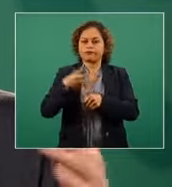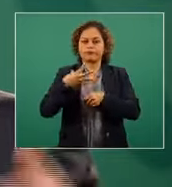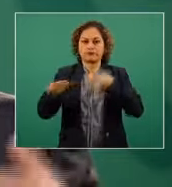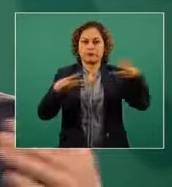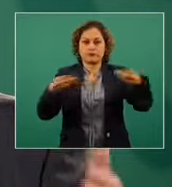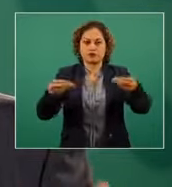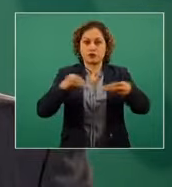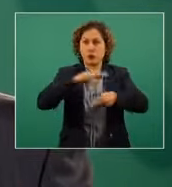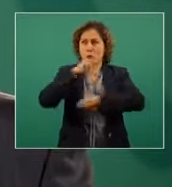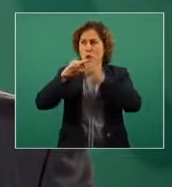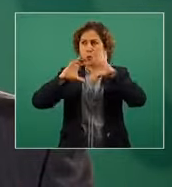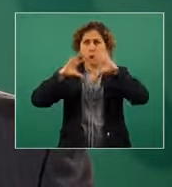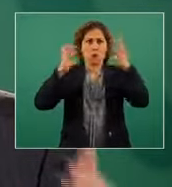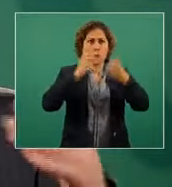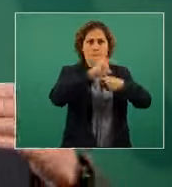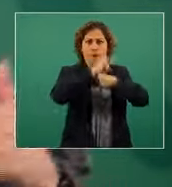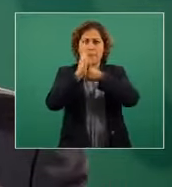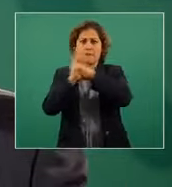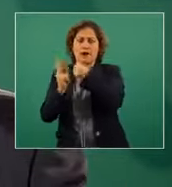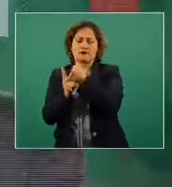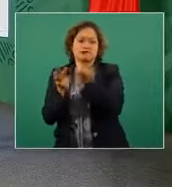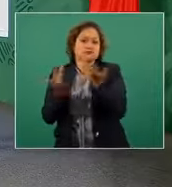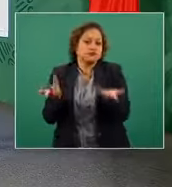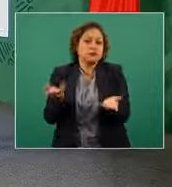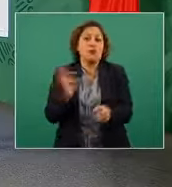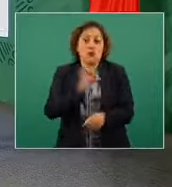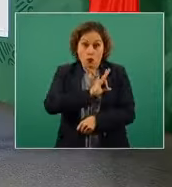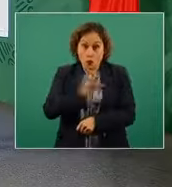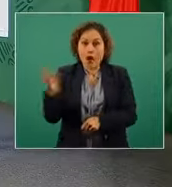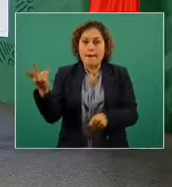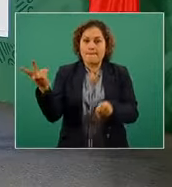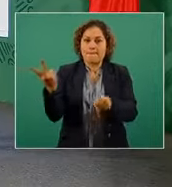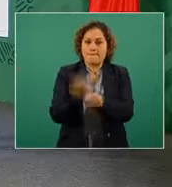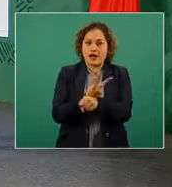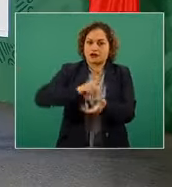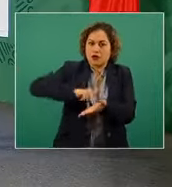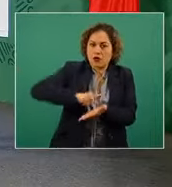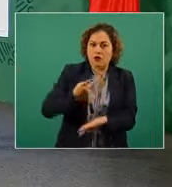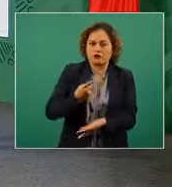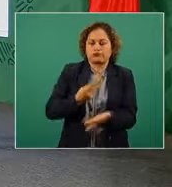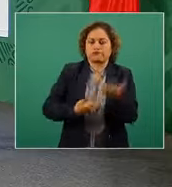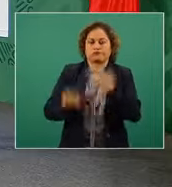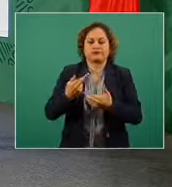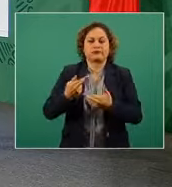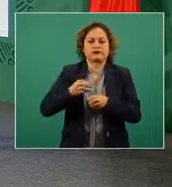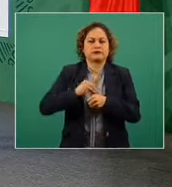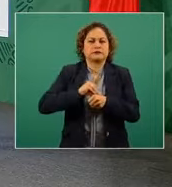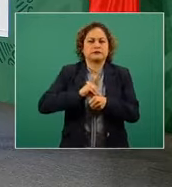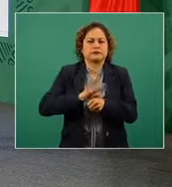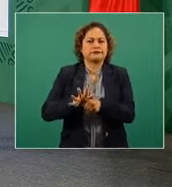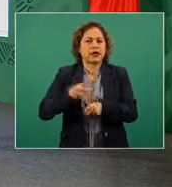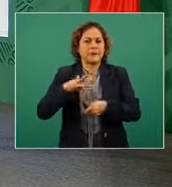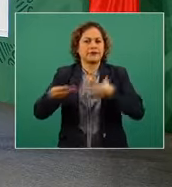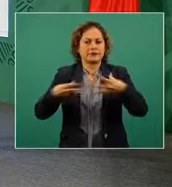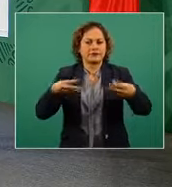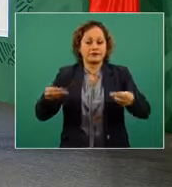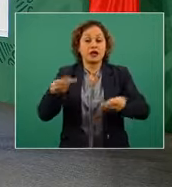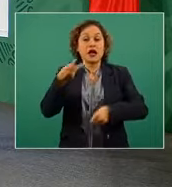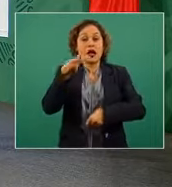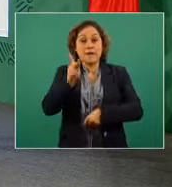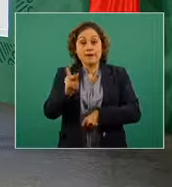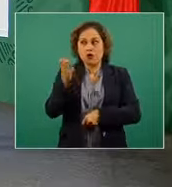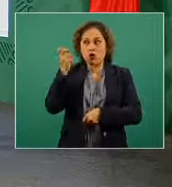exento de que pudiera haber un rebrote. Pero cuando existe una buena noticia, hay que identificar porque es un cambio positivo